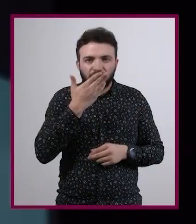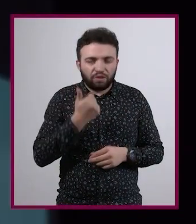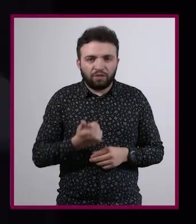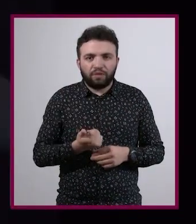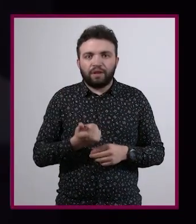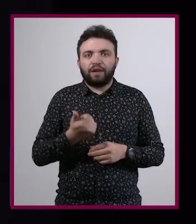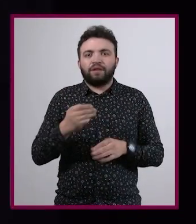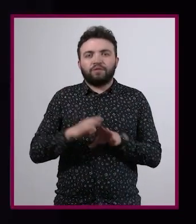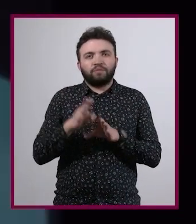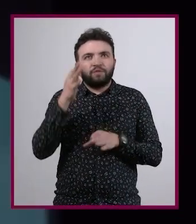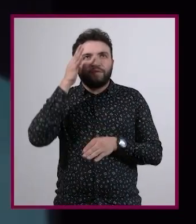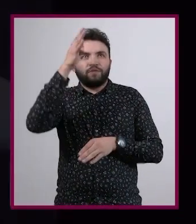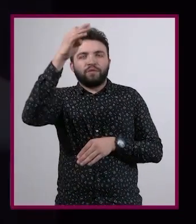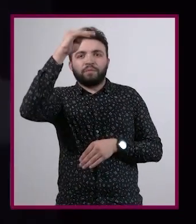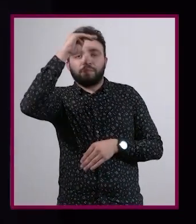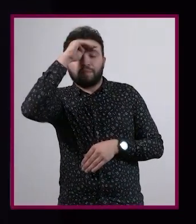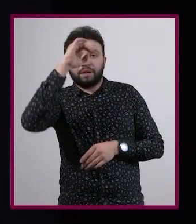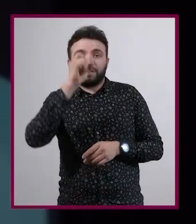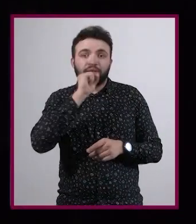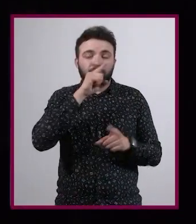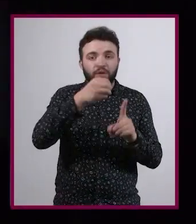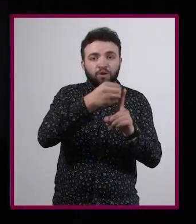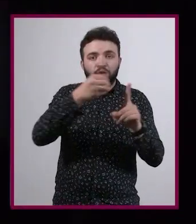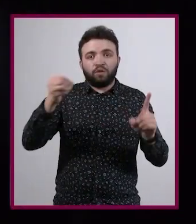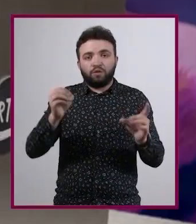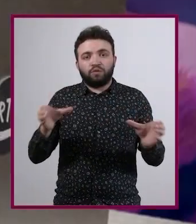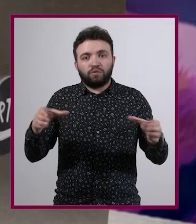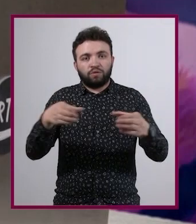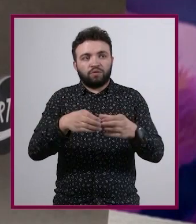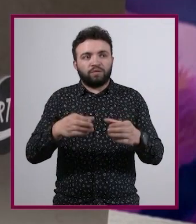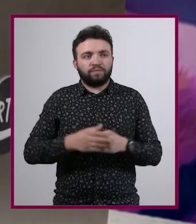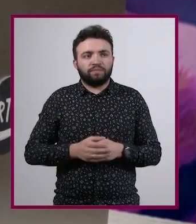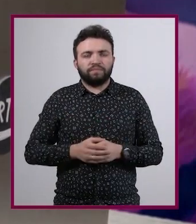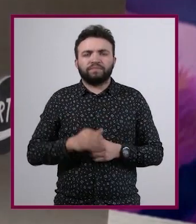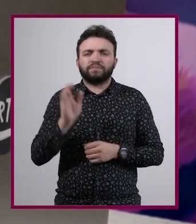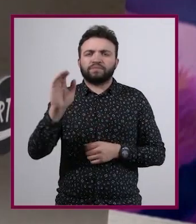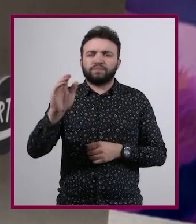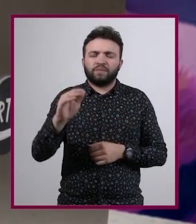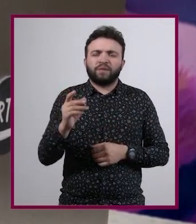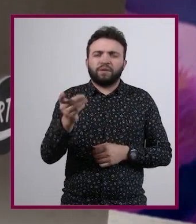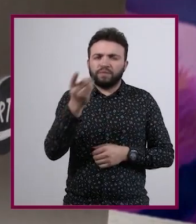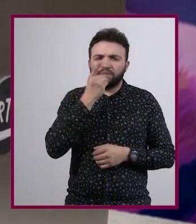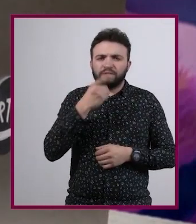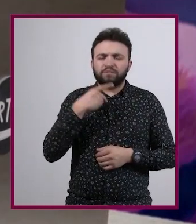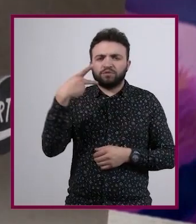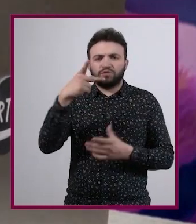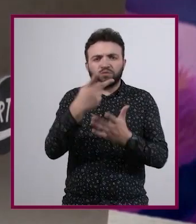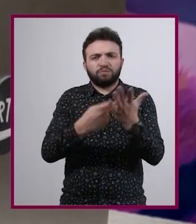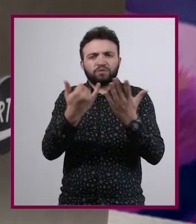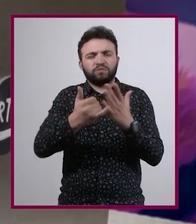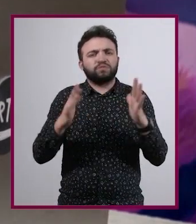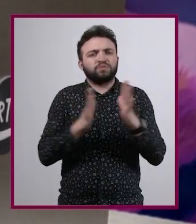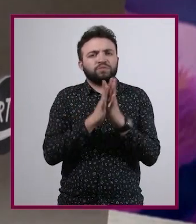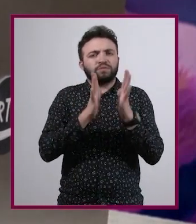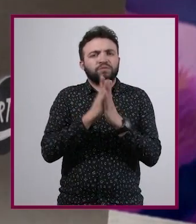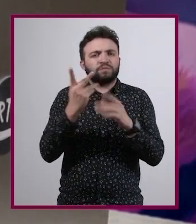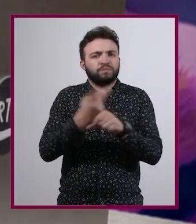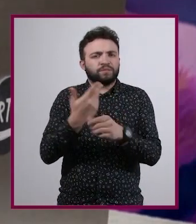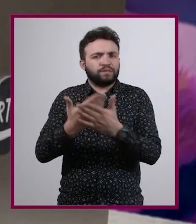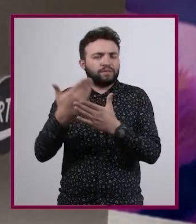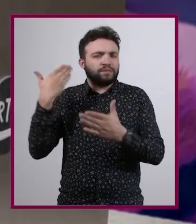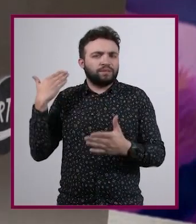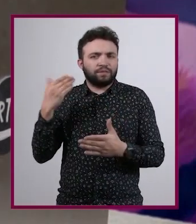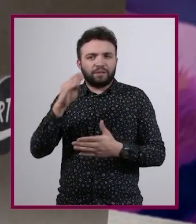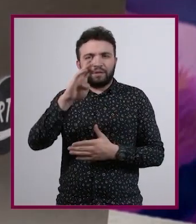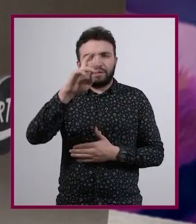de esperanza y de organización colectiva. Naomi, cuéntanos sobre el proyecto con el que participaste en la pasada Bienal de